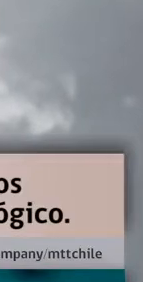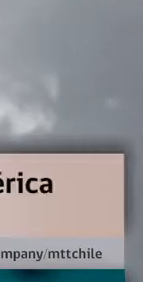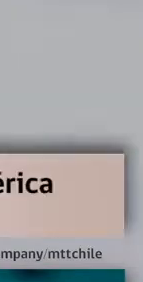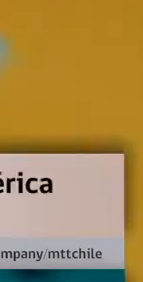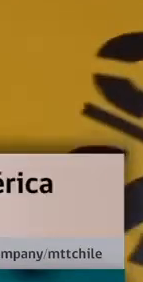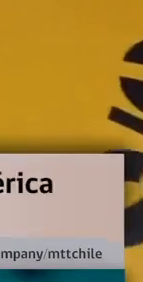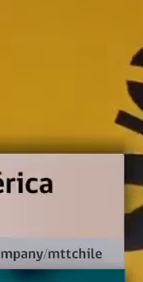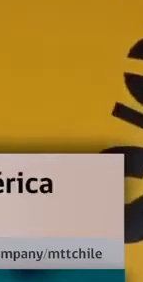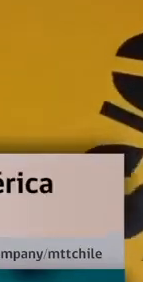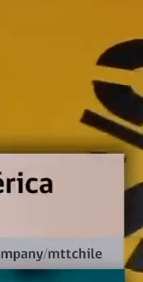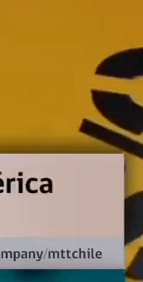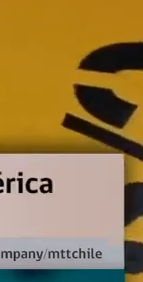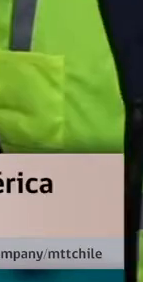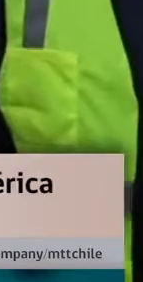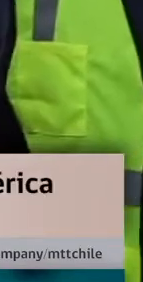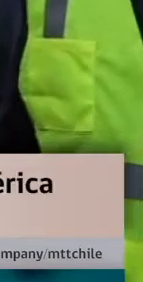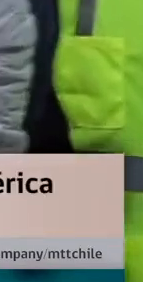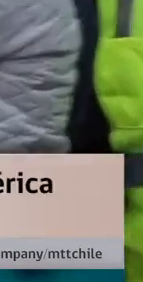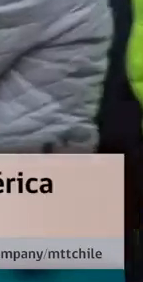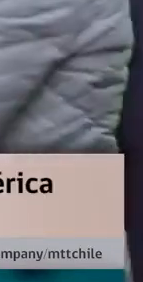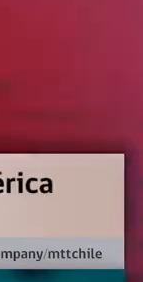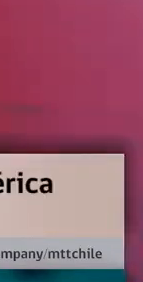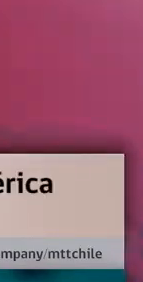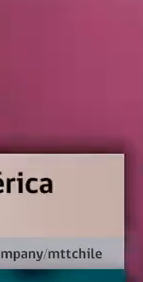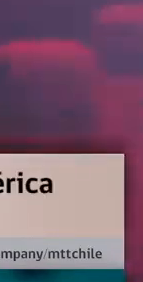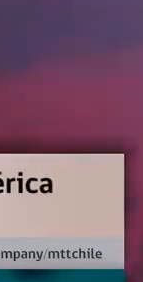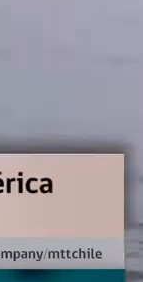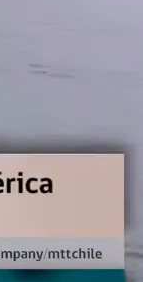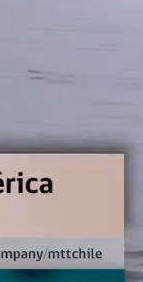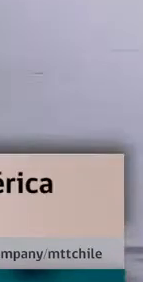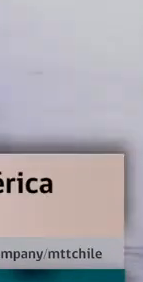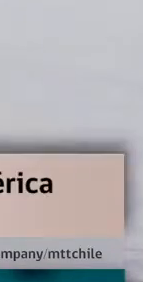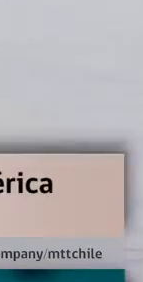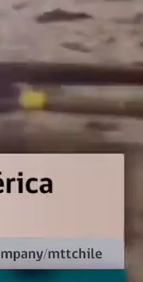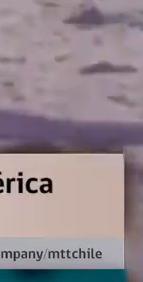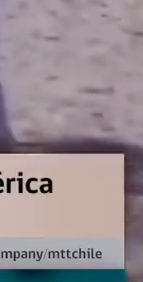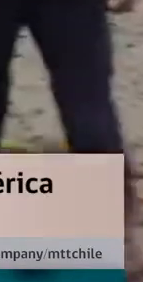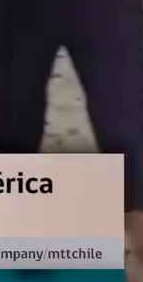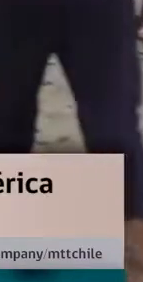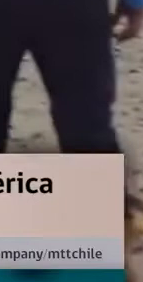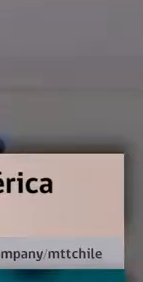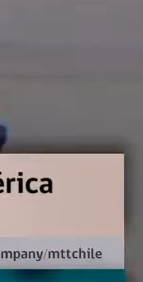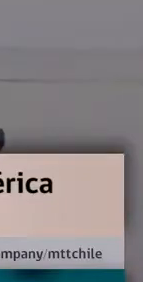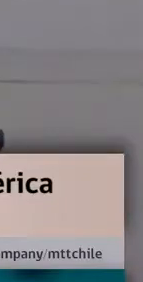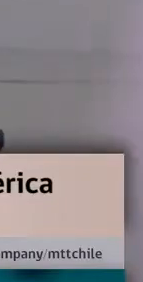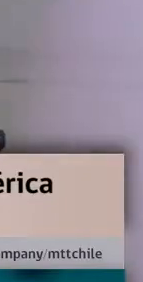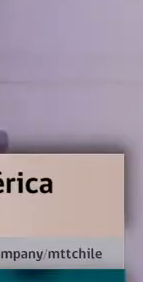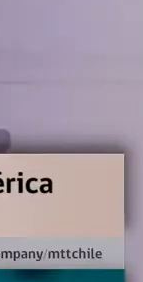Thank you.